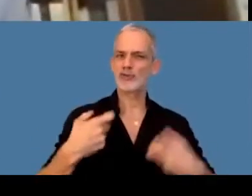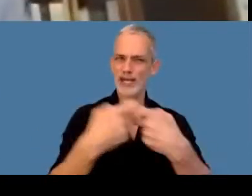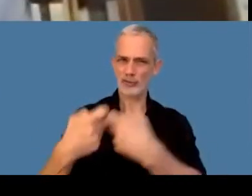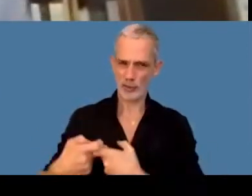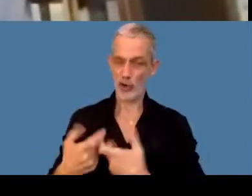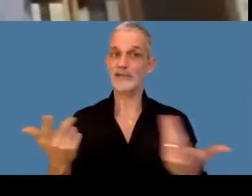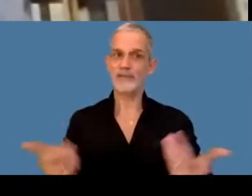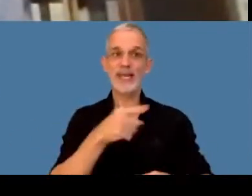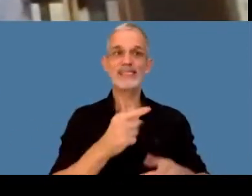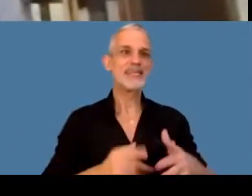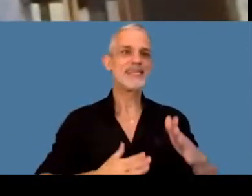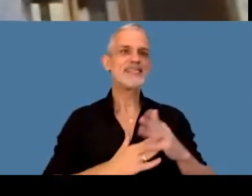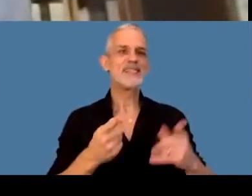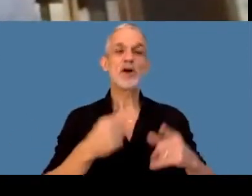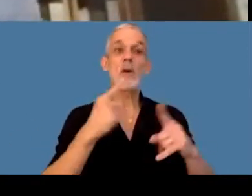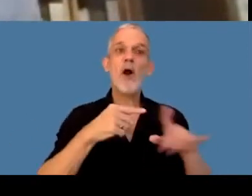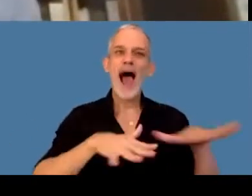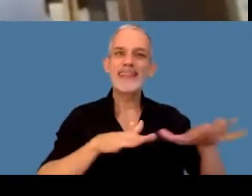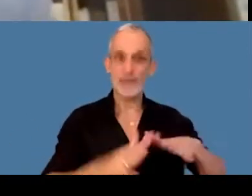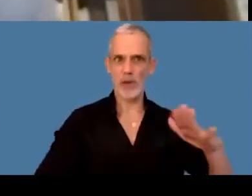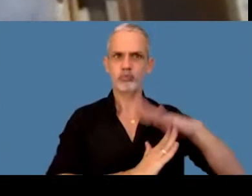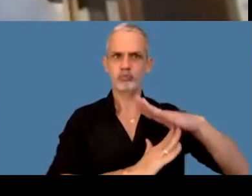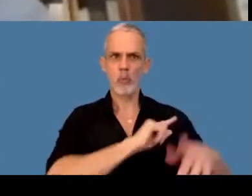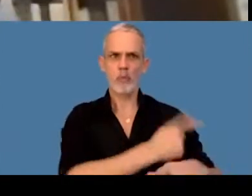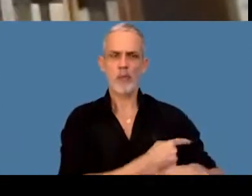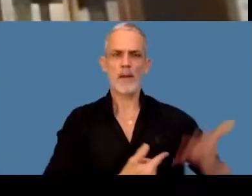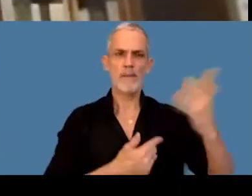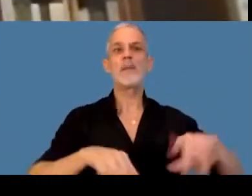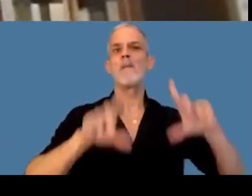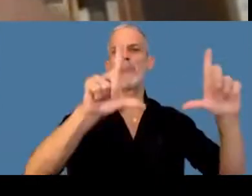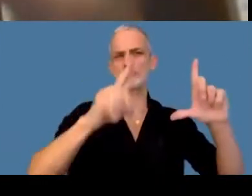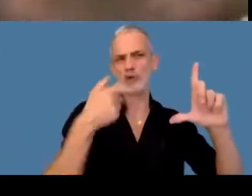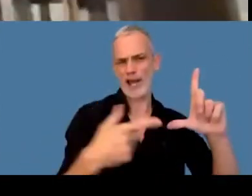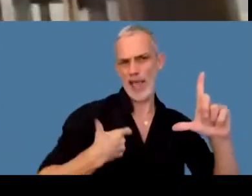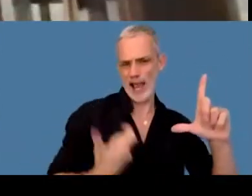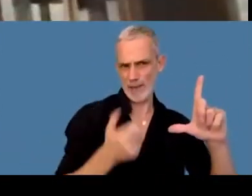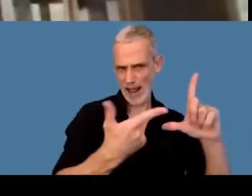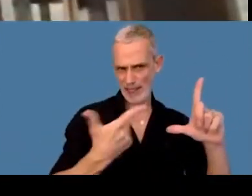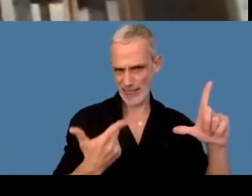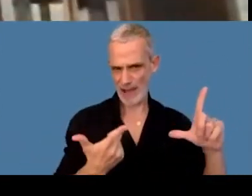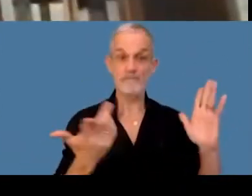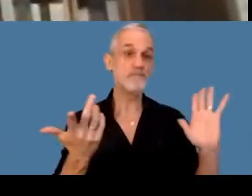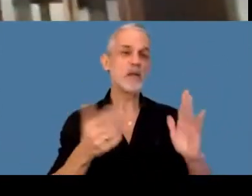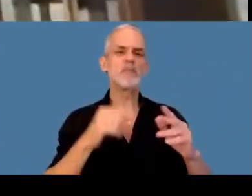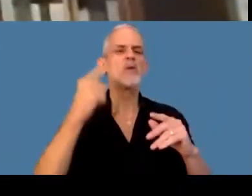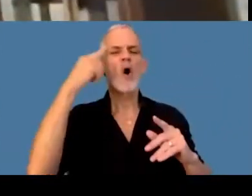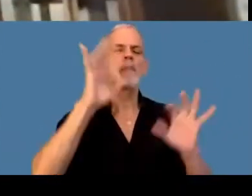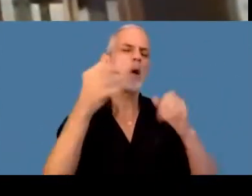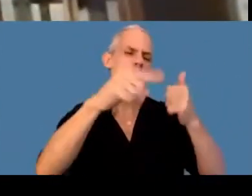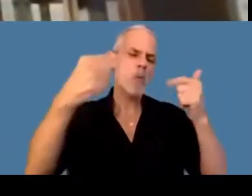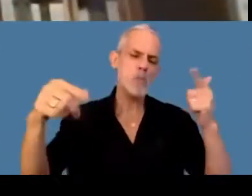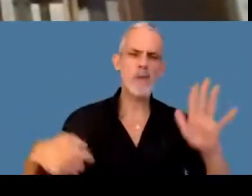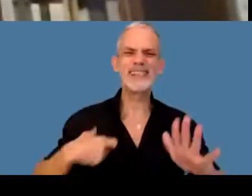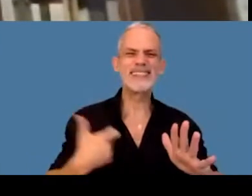es el sindicato por actividad y eso es la personería gremial. Más allá de la pluralidad sindical que existe